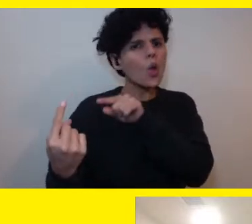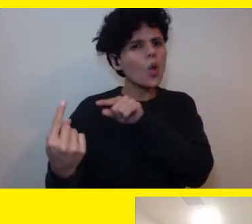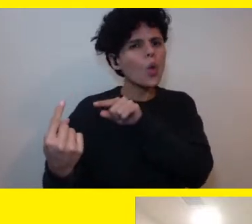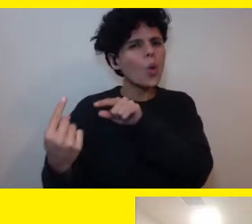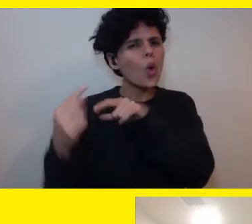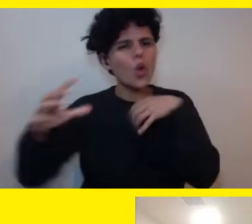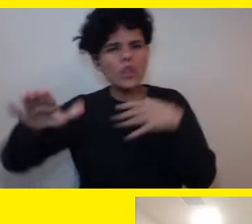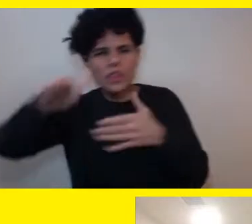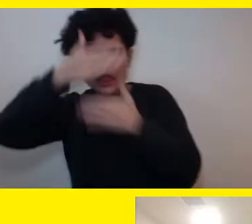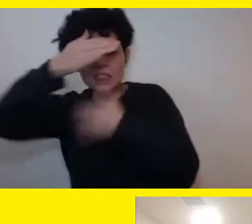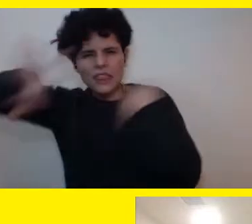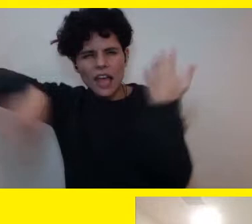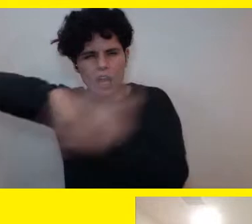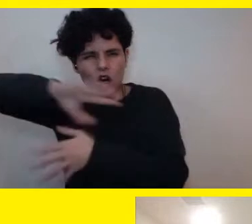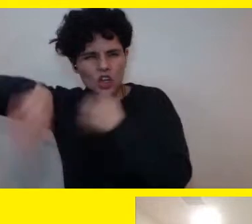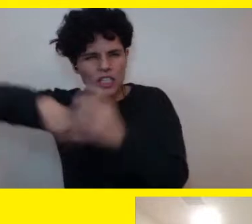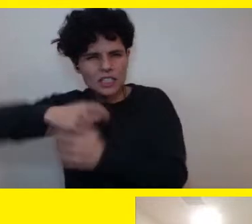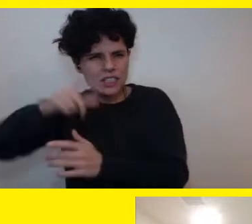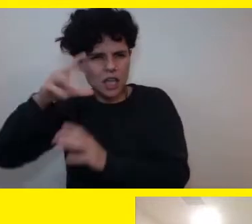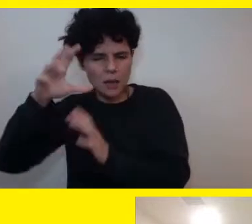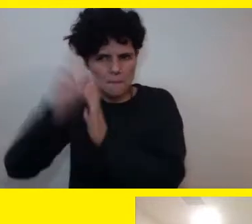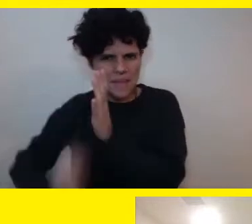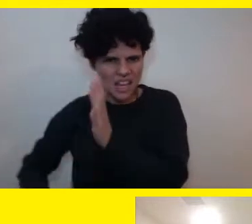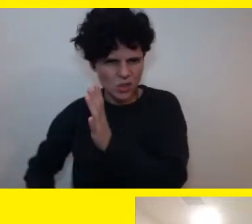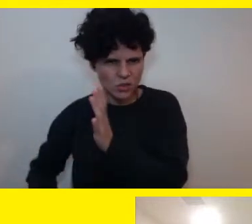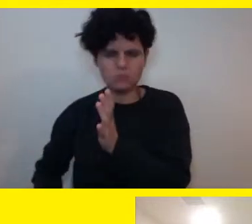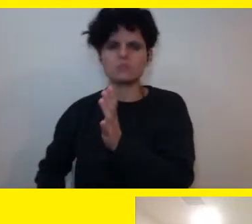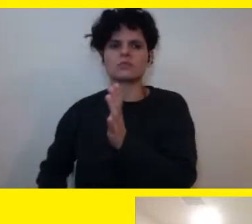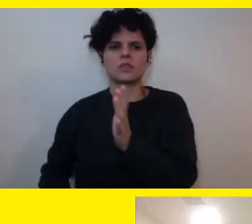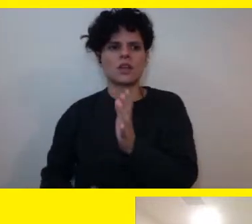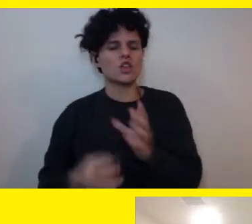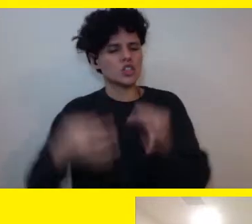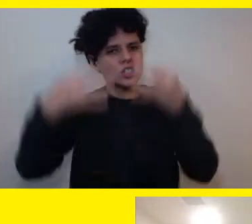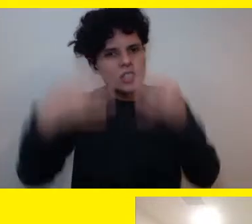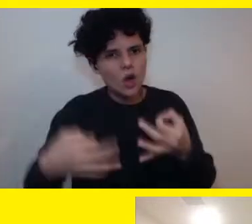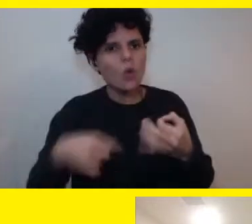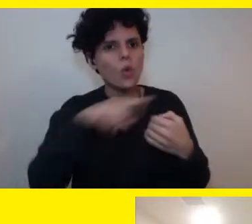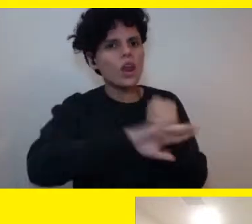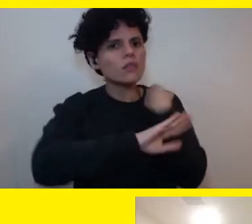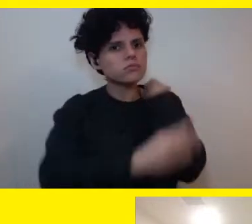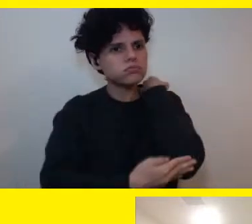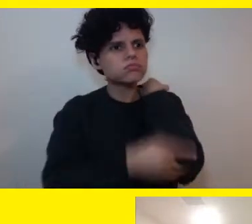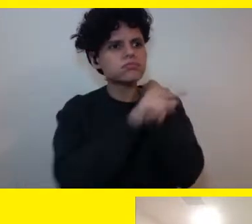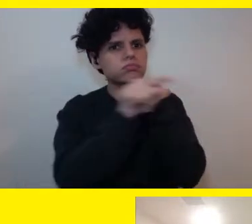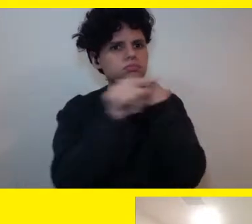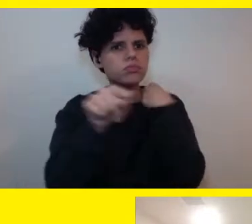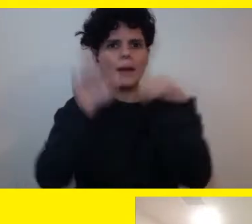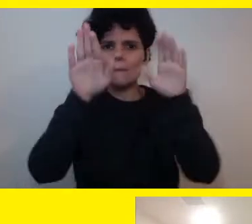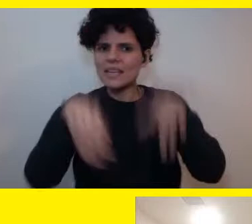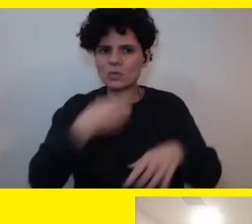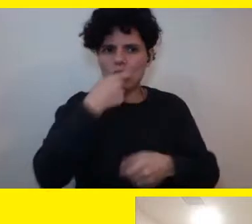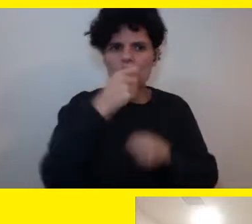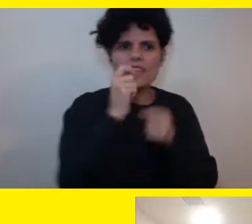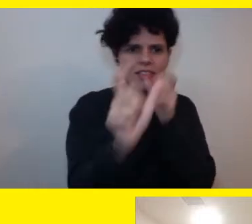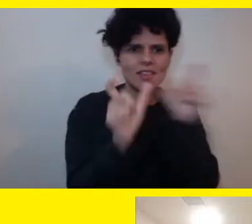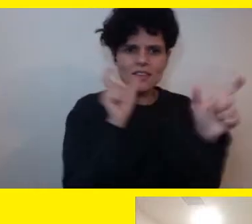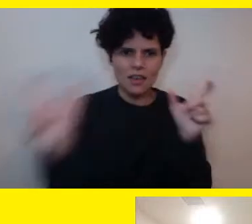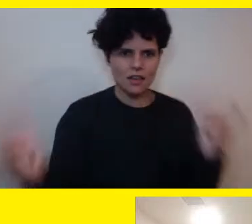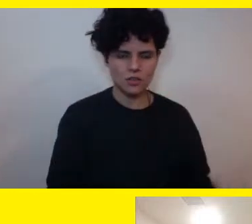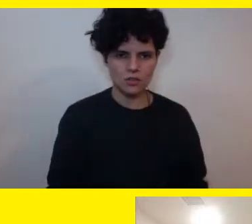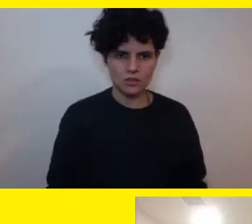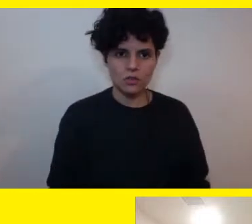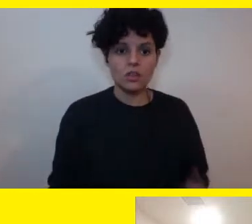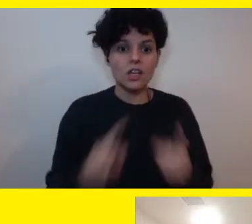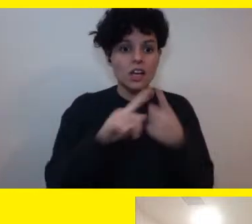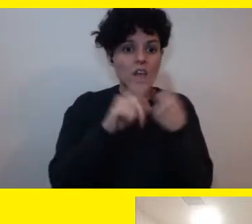Estoy segura de ello. Estoy segura que el tema era hacer daño, pero además eliminar la semilla allí